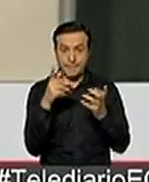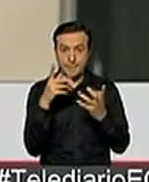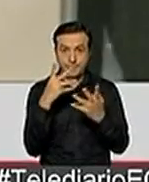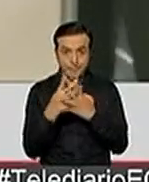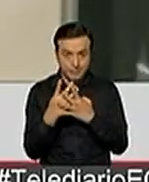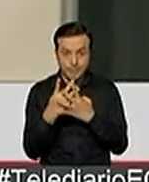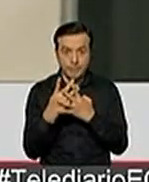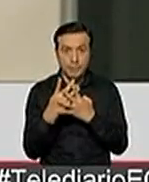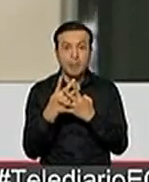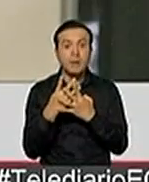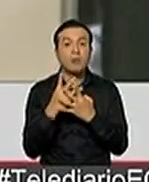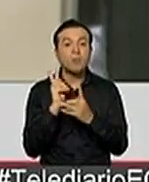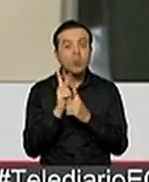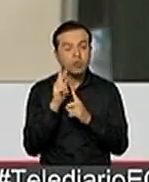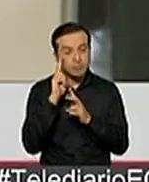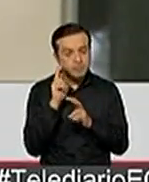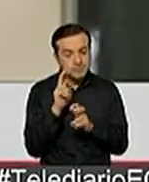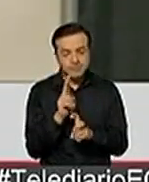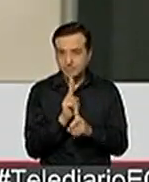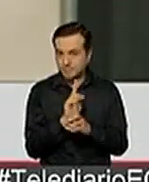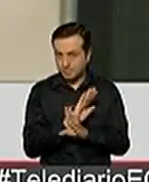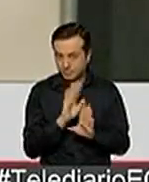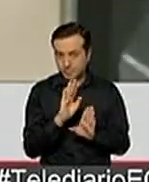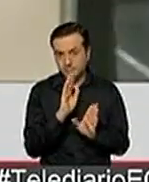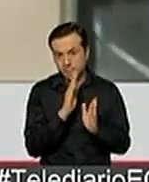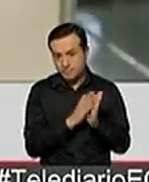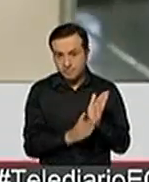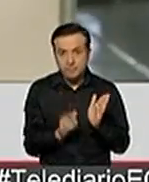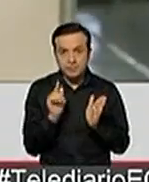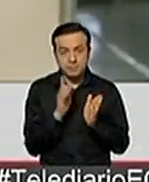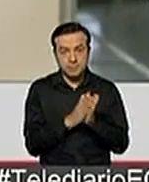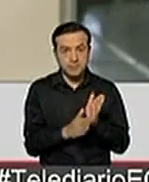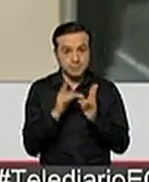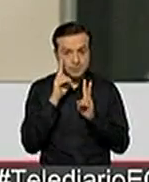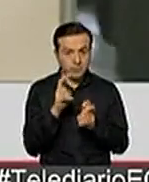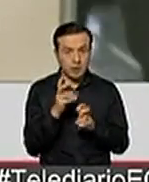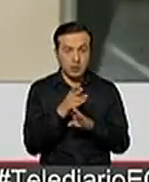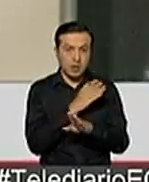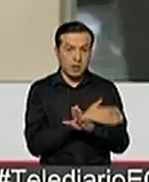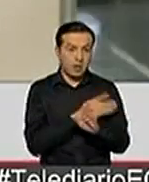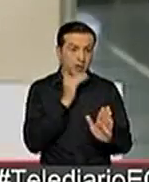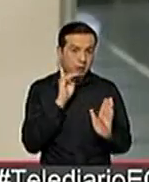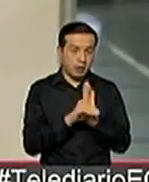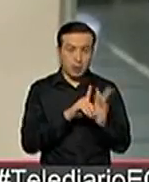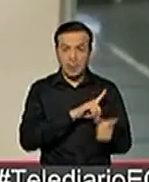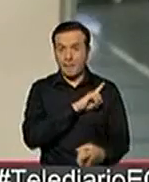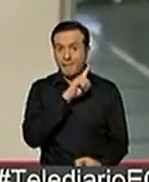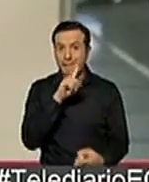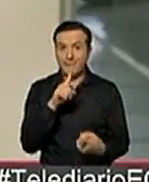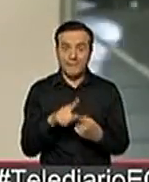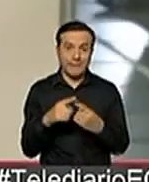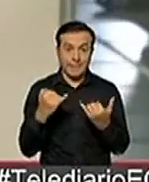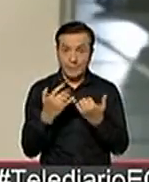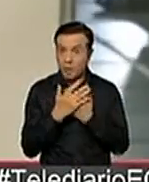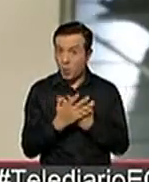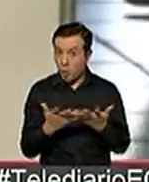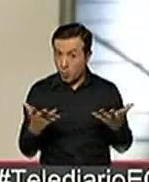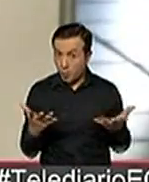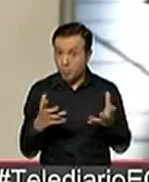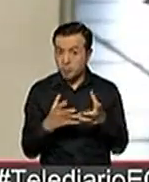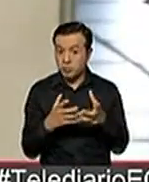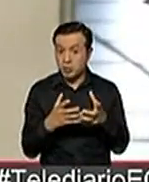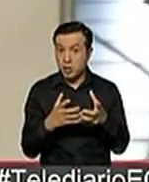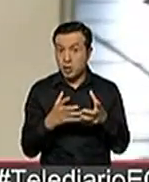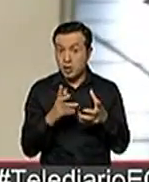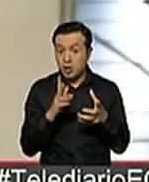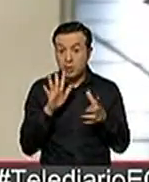investigados. Y luego, dentro de la pequeña instrucción fiscal, que es desde la formulación de cargos hasta la audiencia de juzgamiento, que no puede hacer